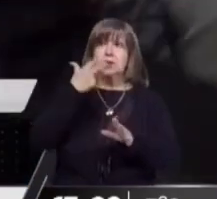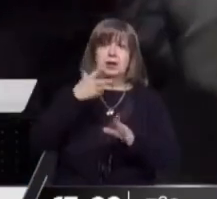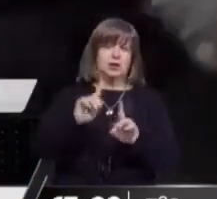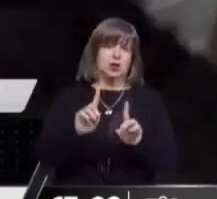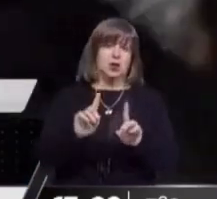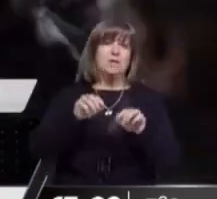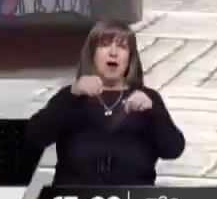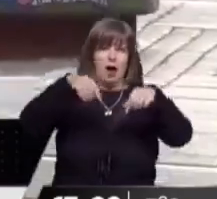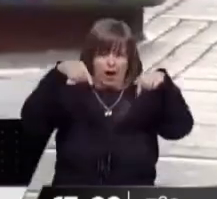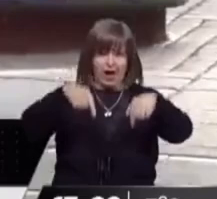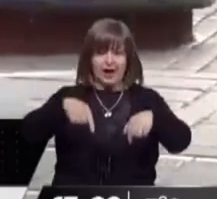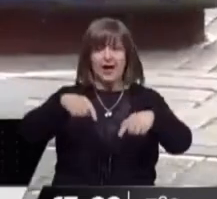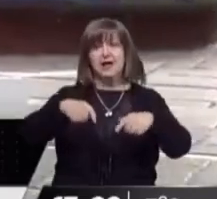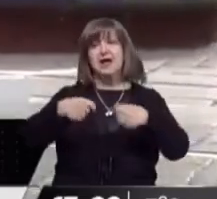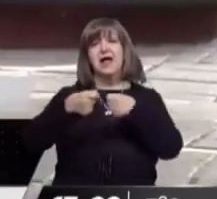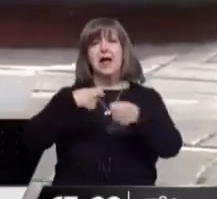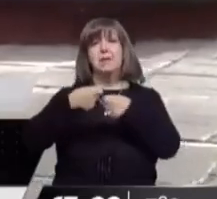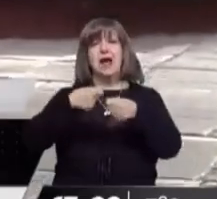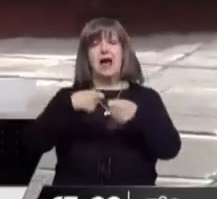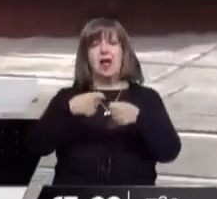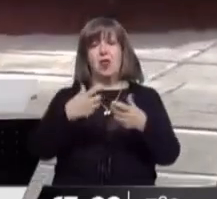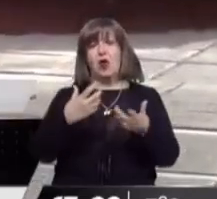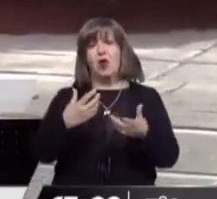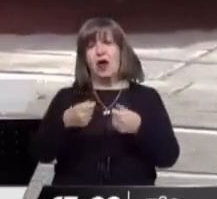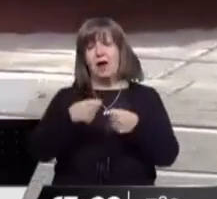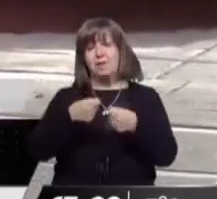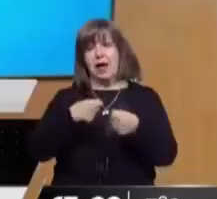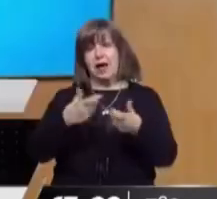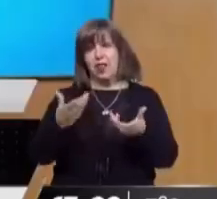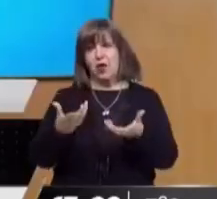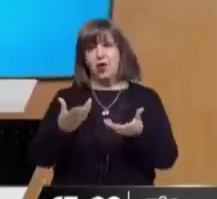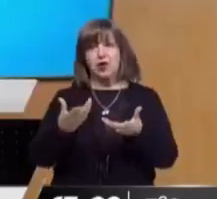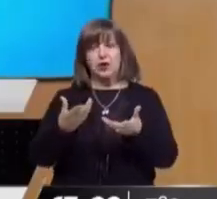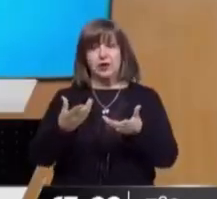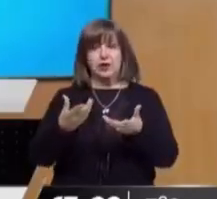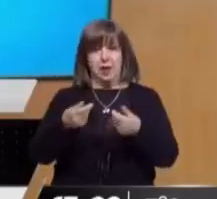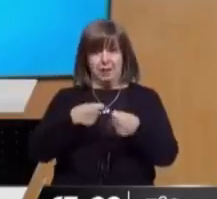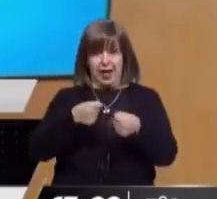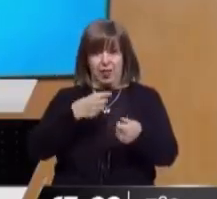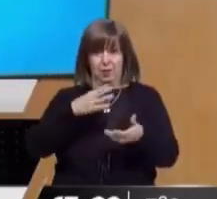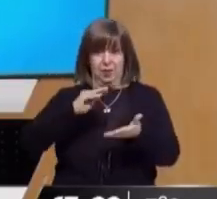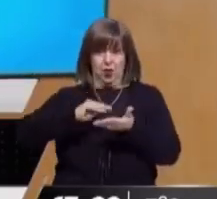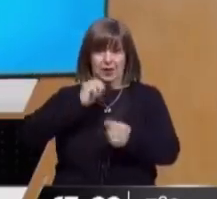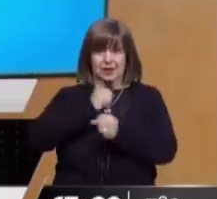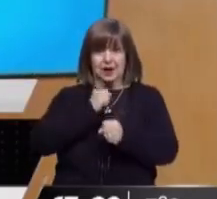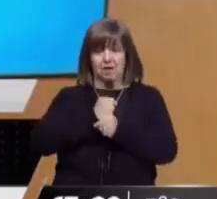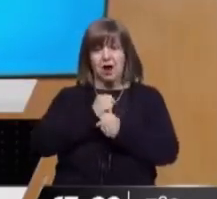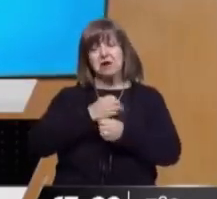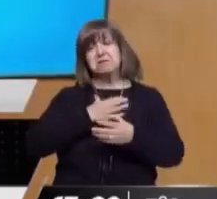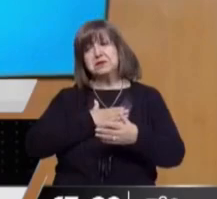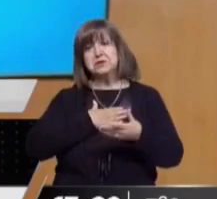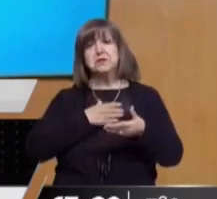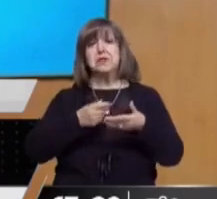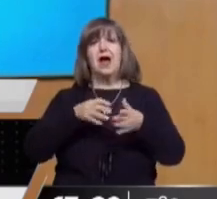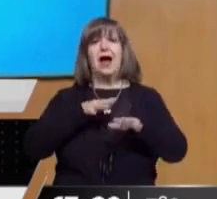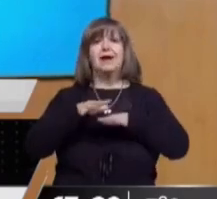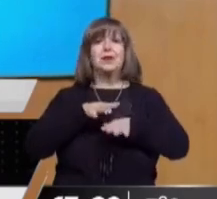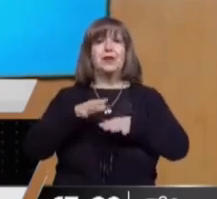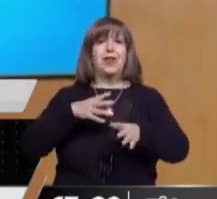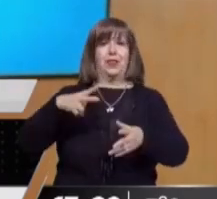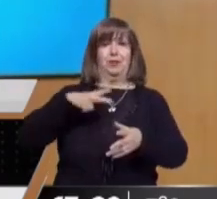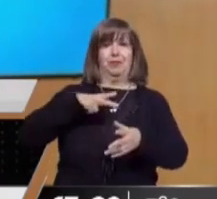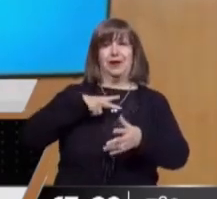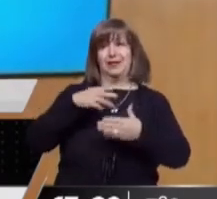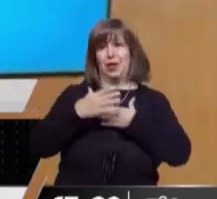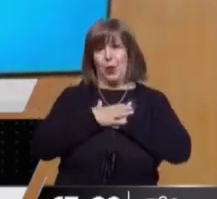Beneficio para el empleado de comercio. Y eso va a permitir que ese empleado o empleada de comercio recupera para sus actividades